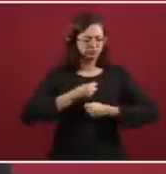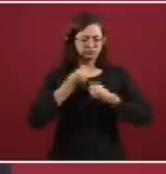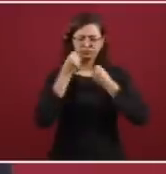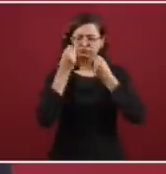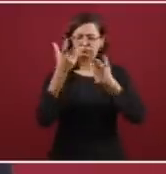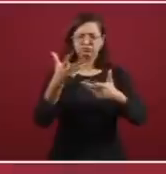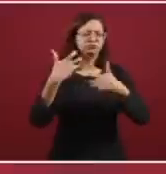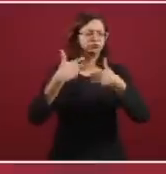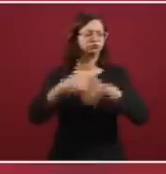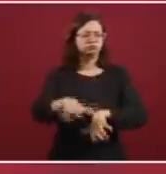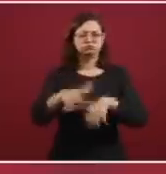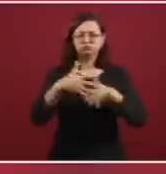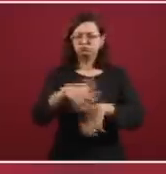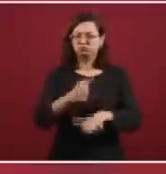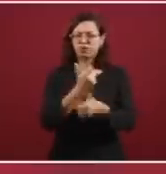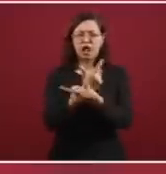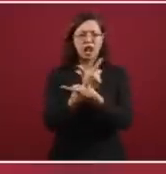manifestarse,